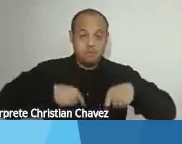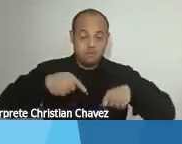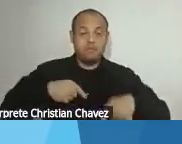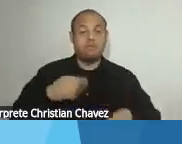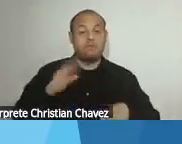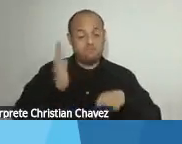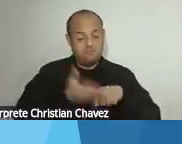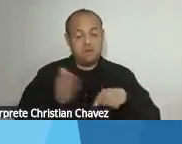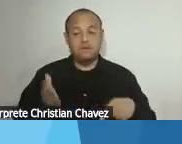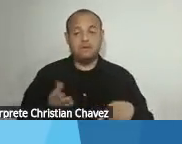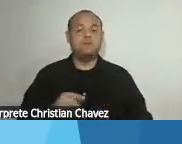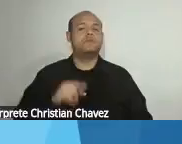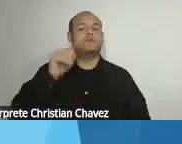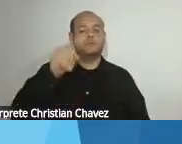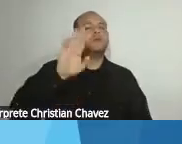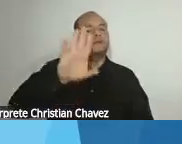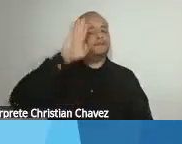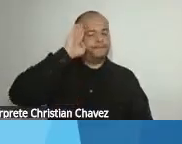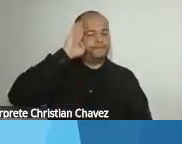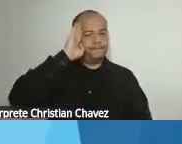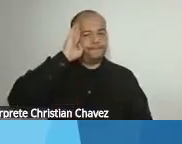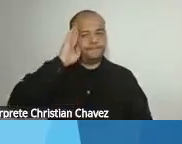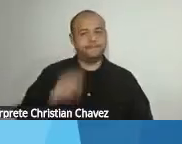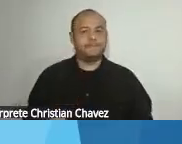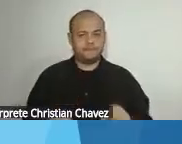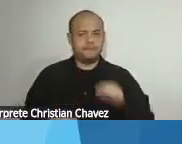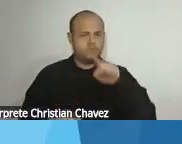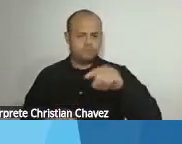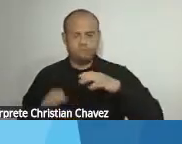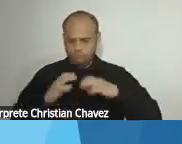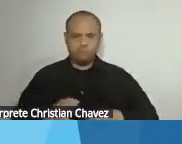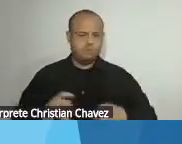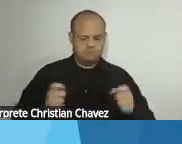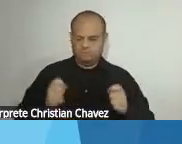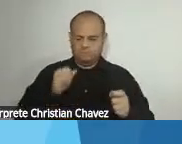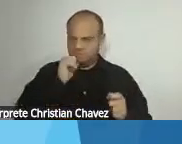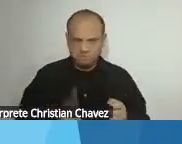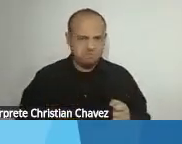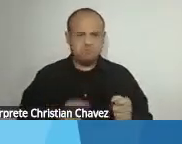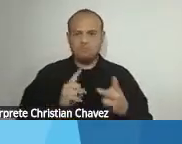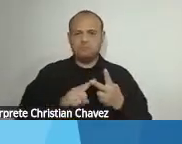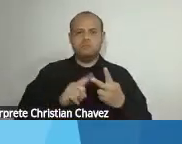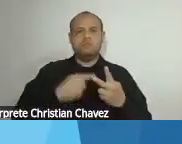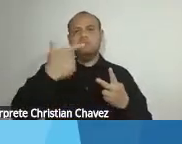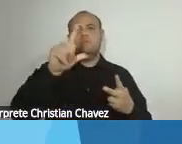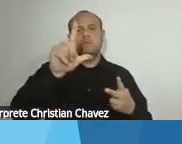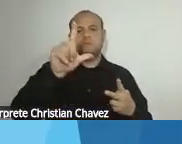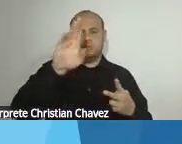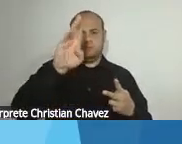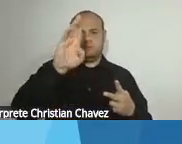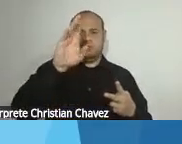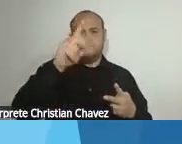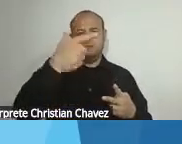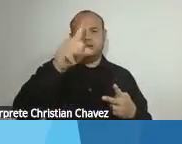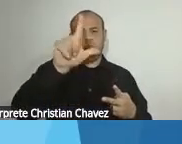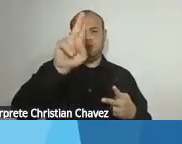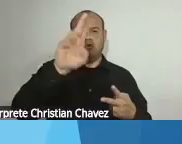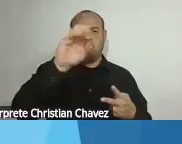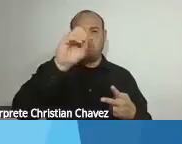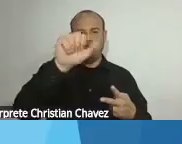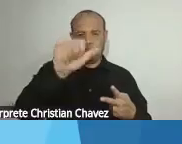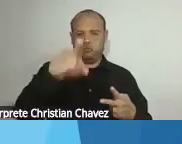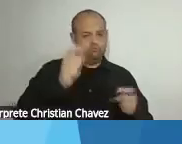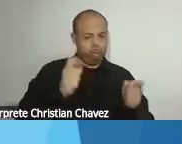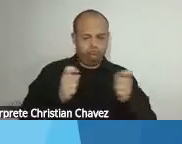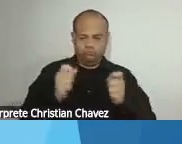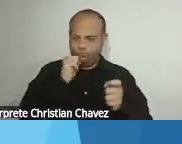bueno, si no llevas un buen control de la glucosa, sí hay complicaciones, sí hay riesgo de que se afecte a lo mejor los nervios del